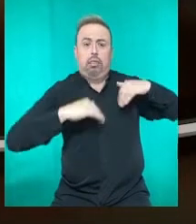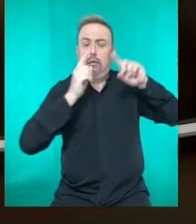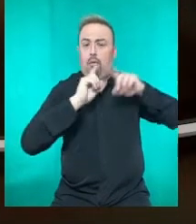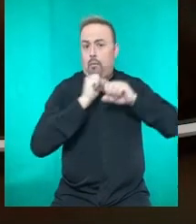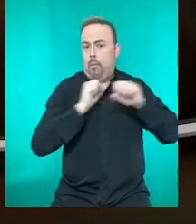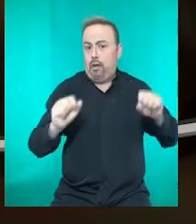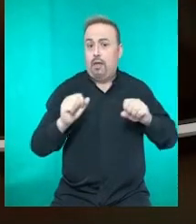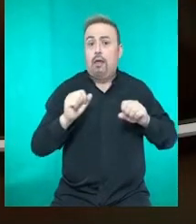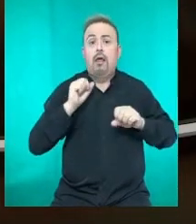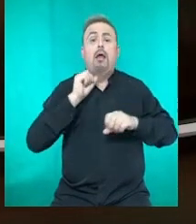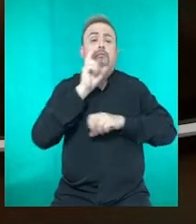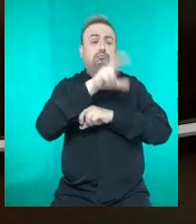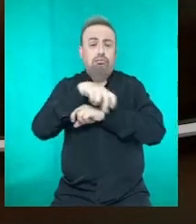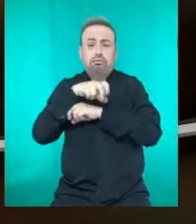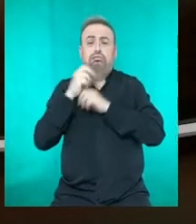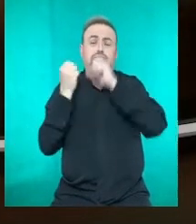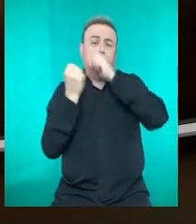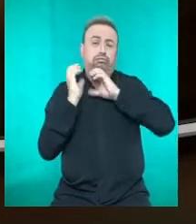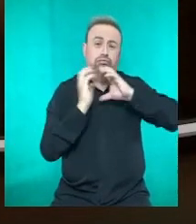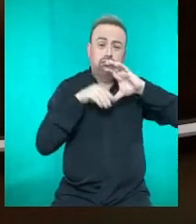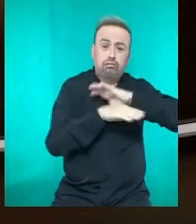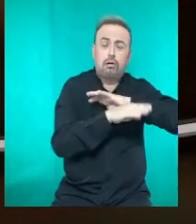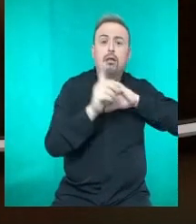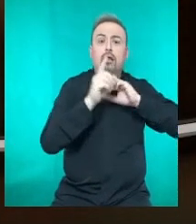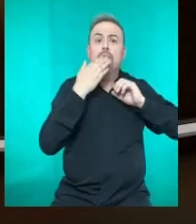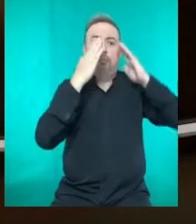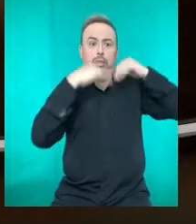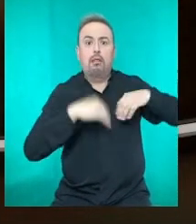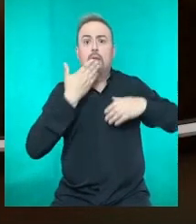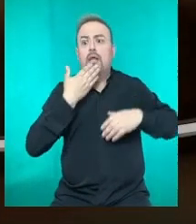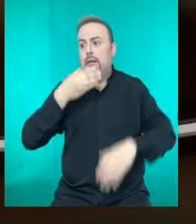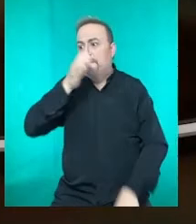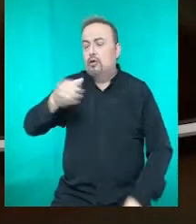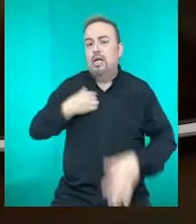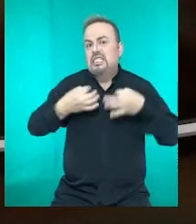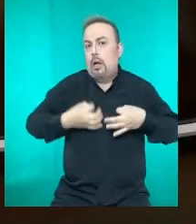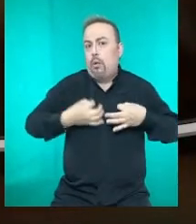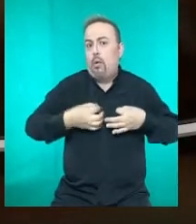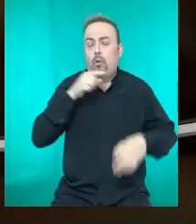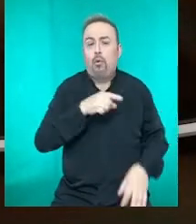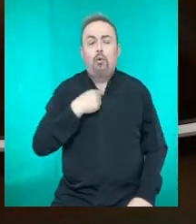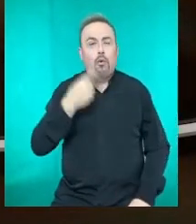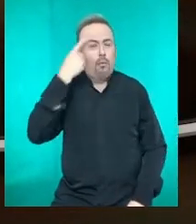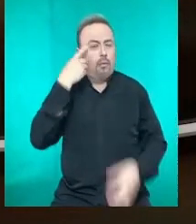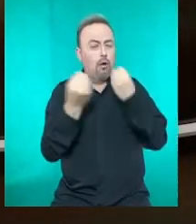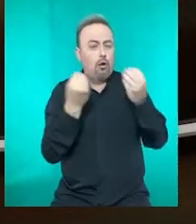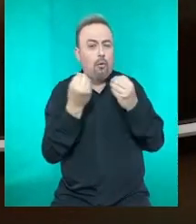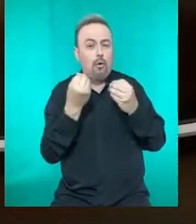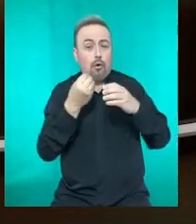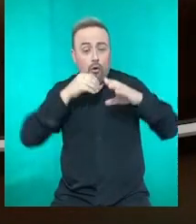la maquinaria y, por supuesto, por seguridad de los trabajadores. Entonces, ahí hay un tema importante a la hora de pensar en las